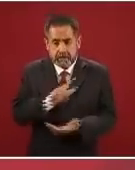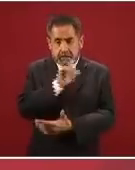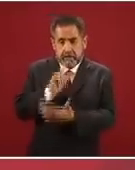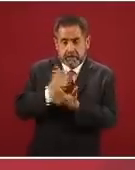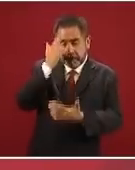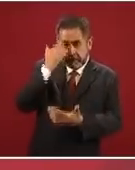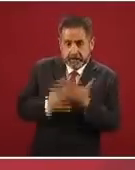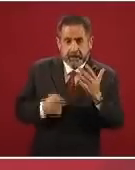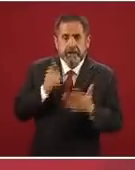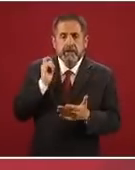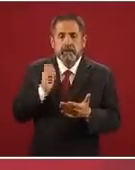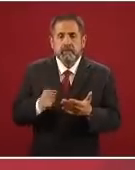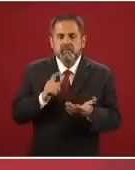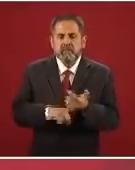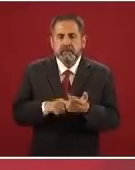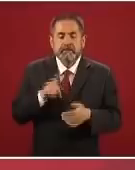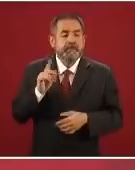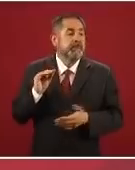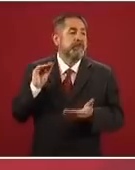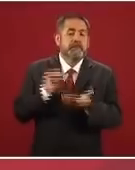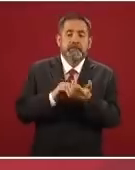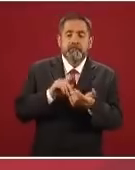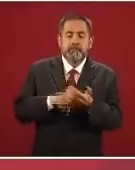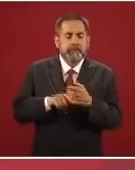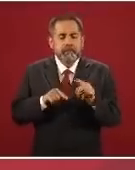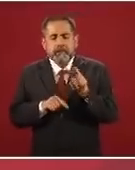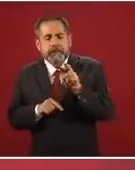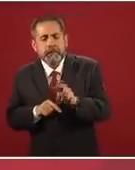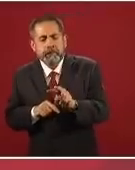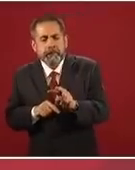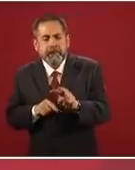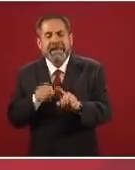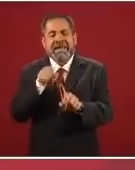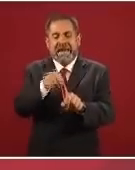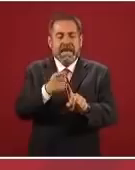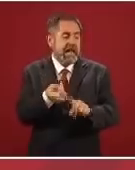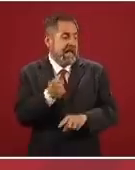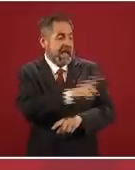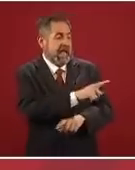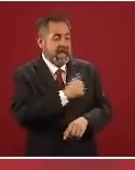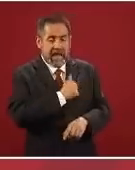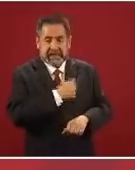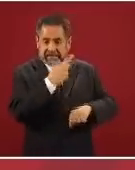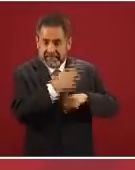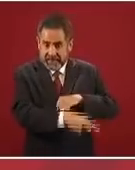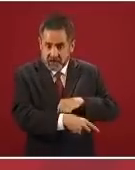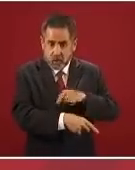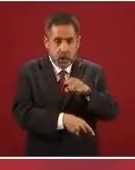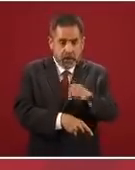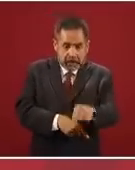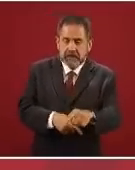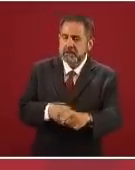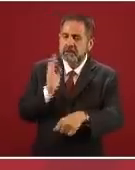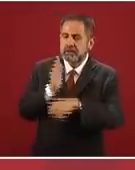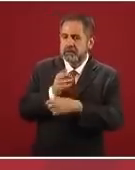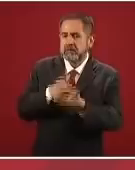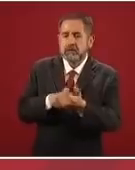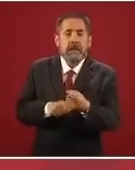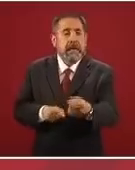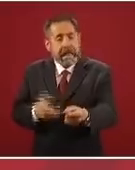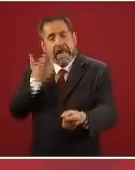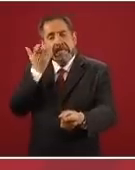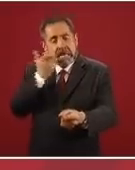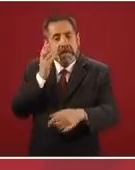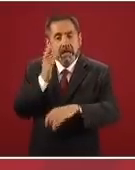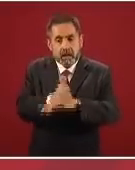una función, establecer una conducta que le hace daño a una víctima. Eso es lo que nosotros estamos haciendo.